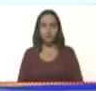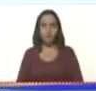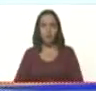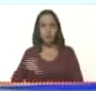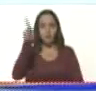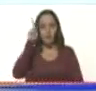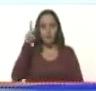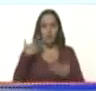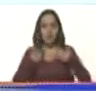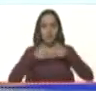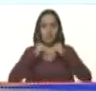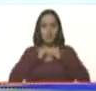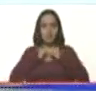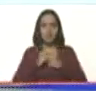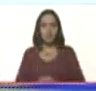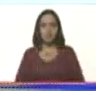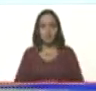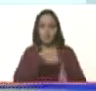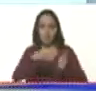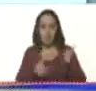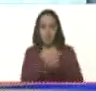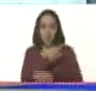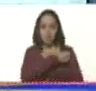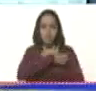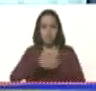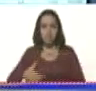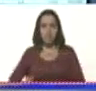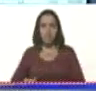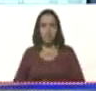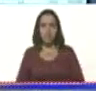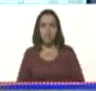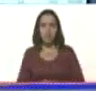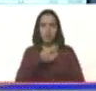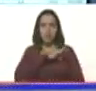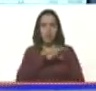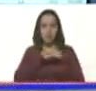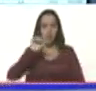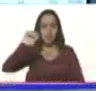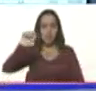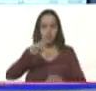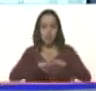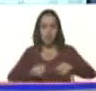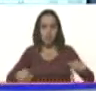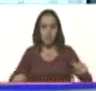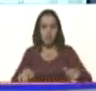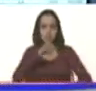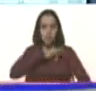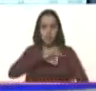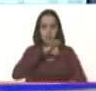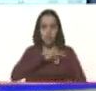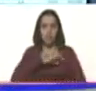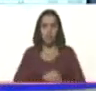Profesor Aristóbulo Isturiz, vicepresidente del Socialismo Territorial y Social.